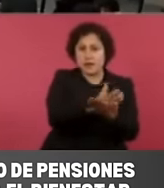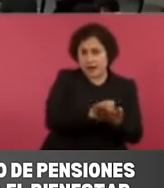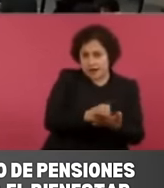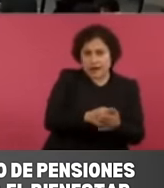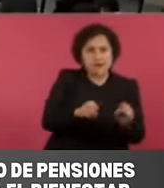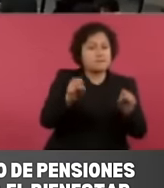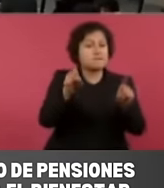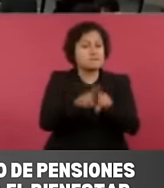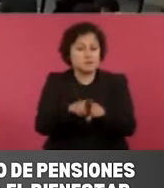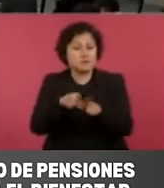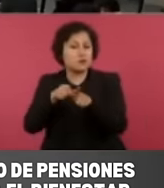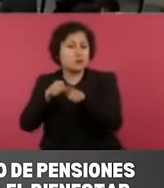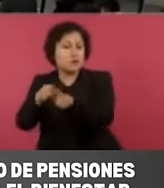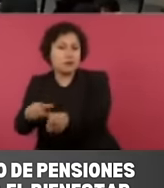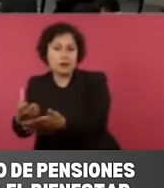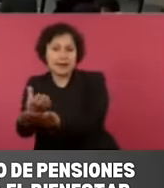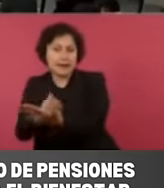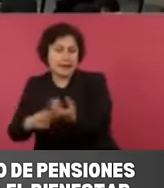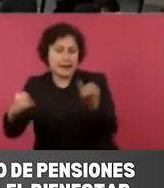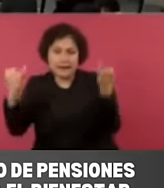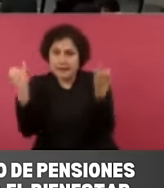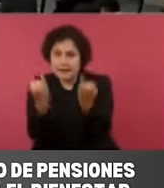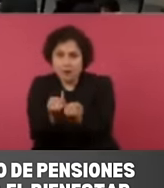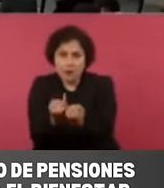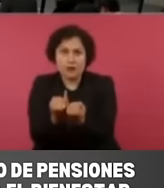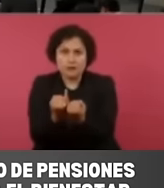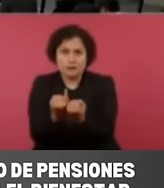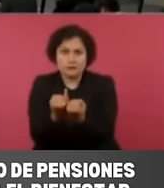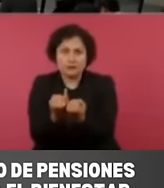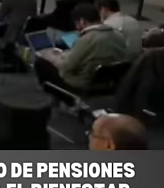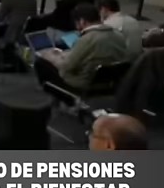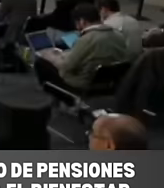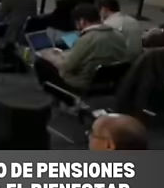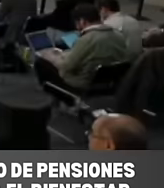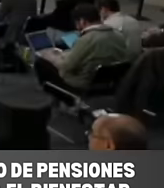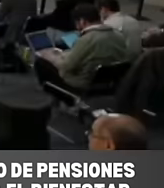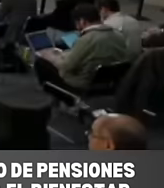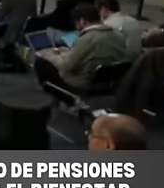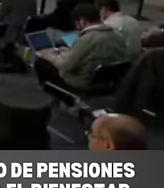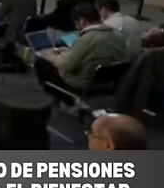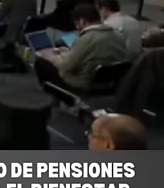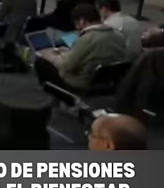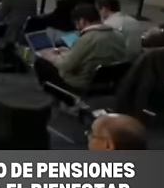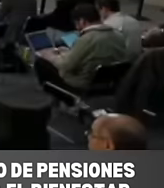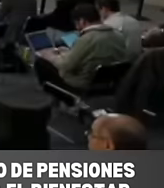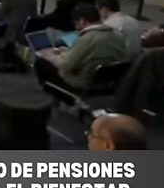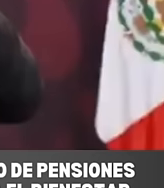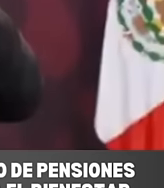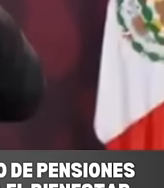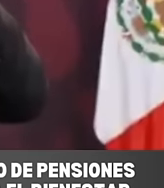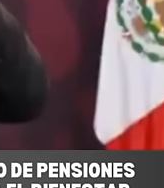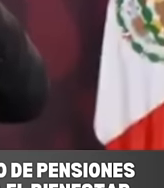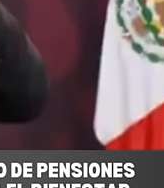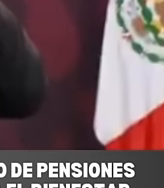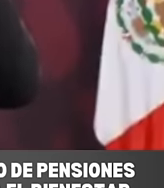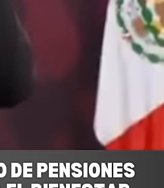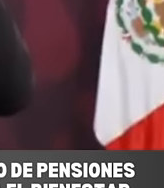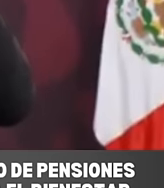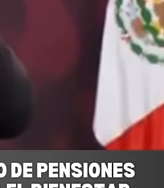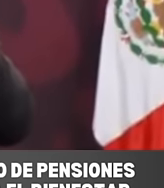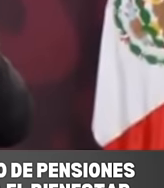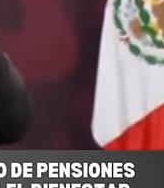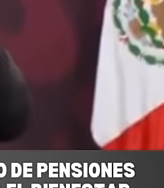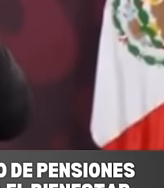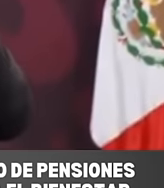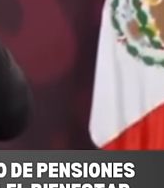Entonces, eso significa tener un fondo especial, compensatorio, que es el